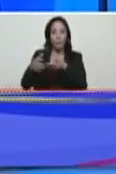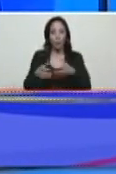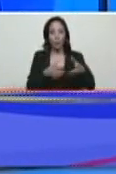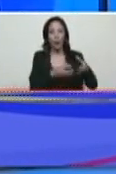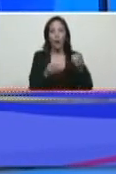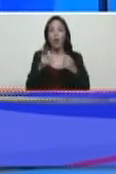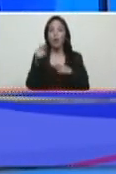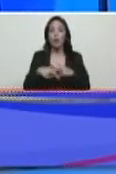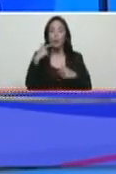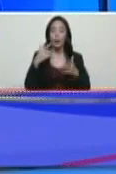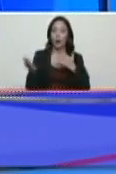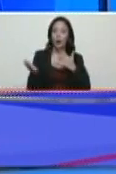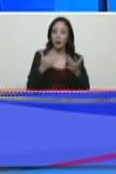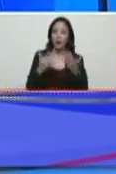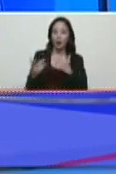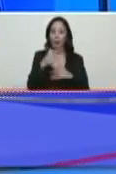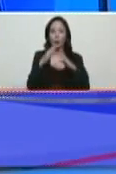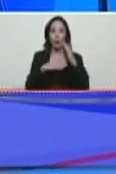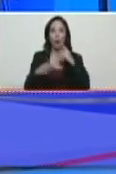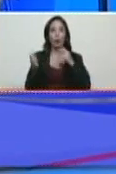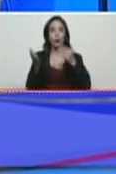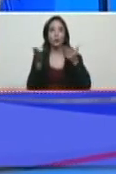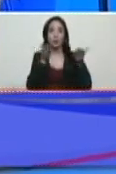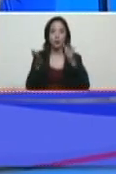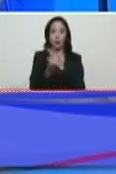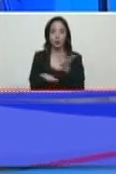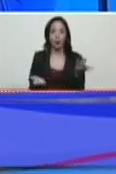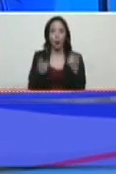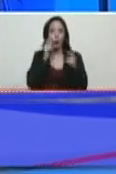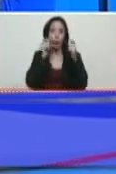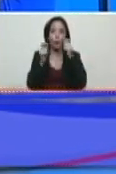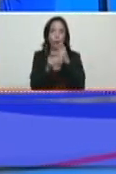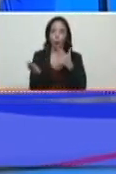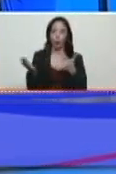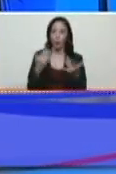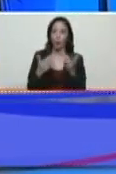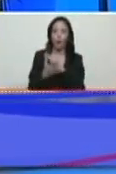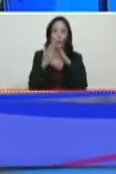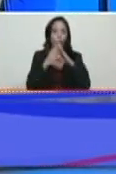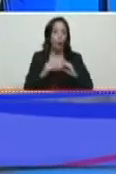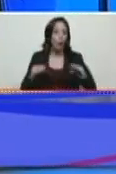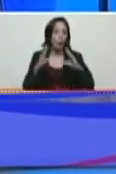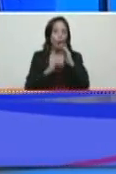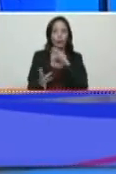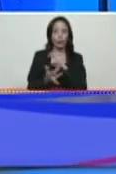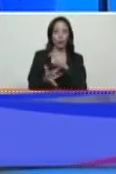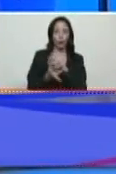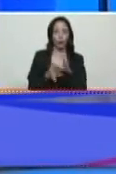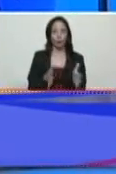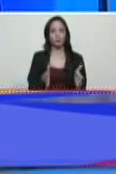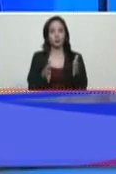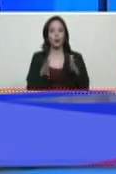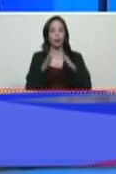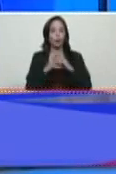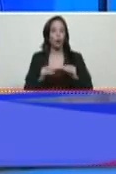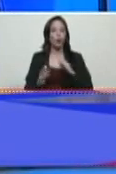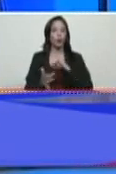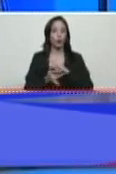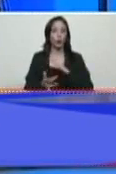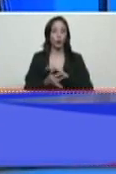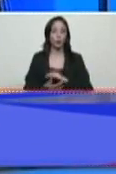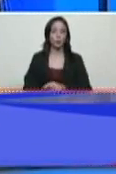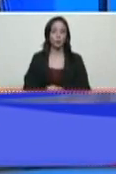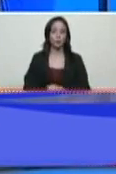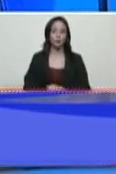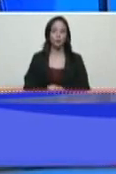de intercambio comercial entre prestadores de servicios turísticos y proveedores de bienes y servicios. Todo esto es tecnología, presidente. El equipo, hubo